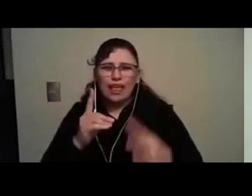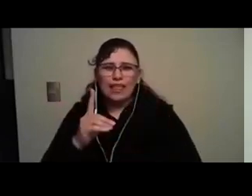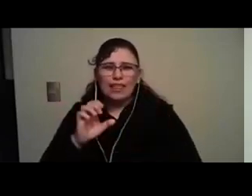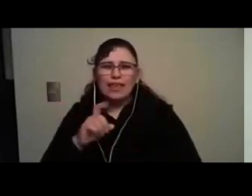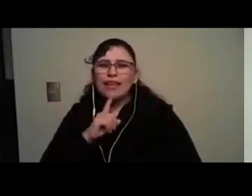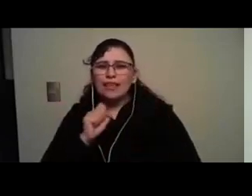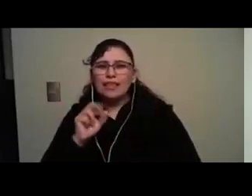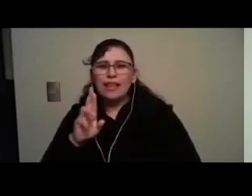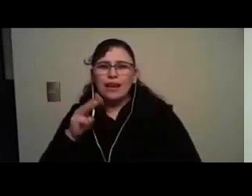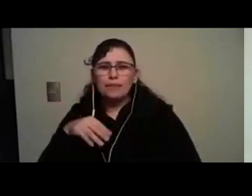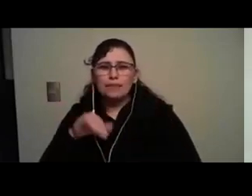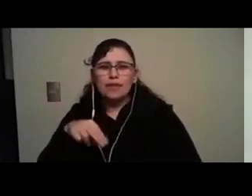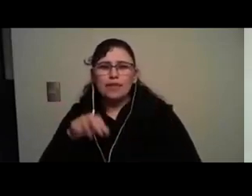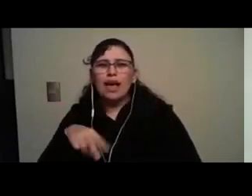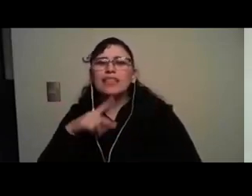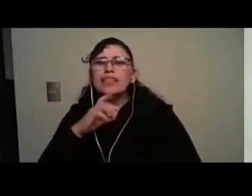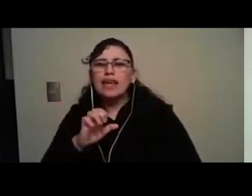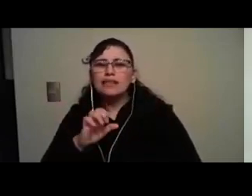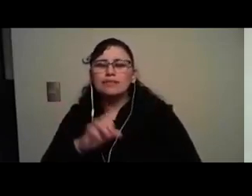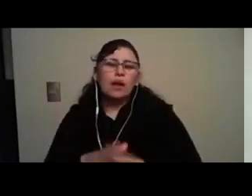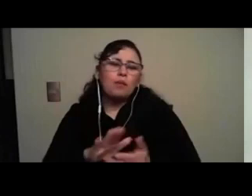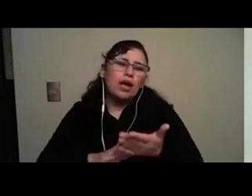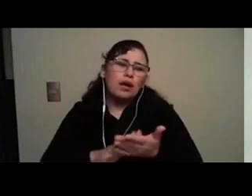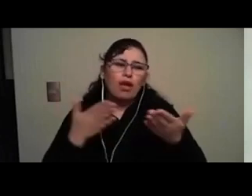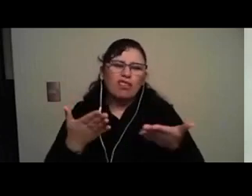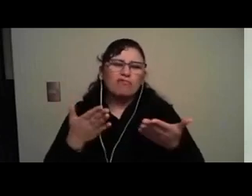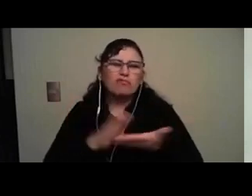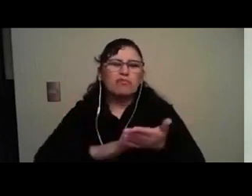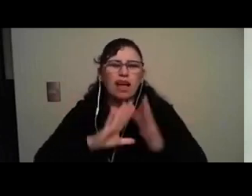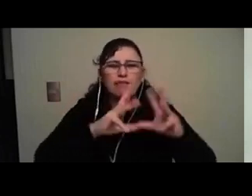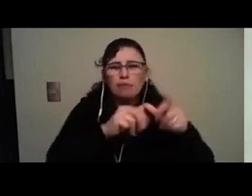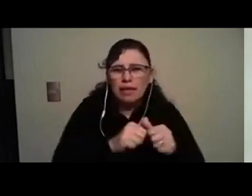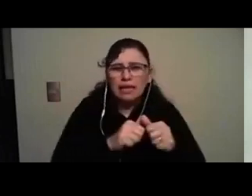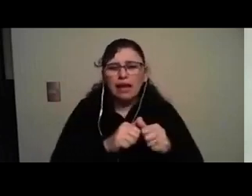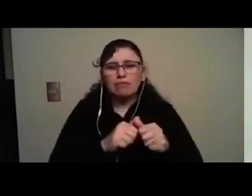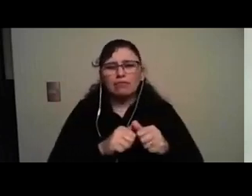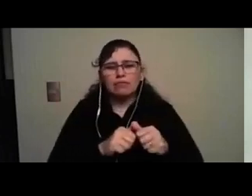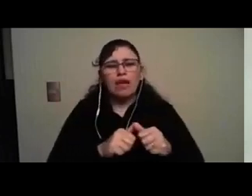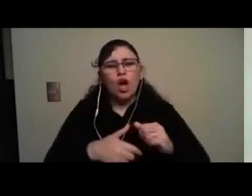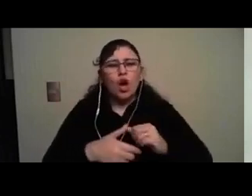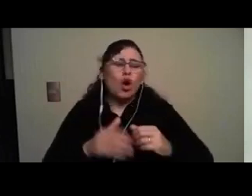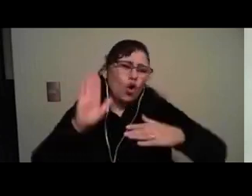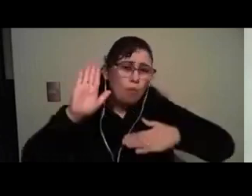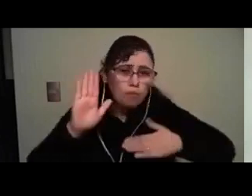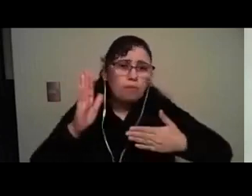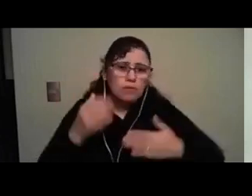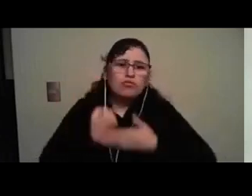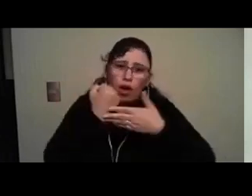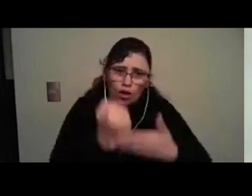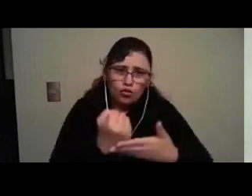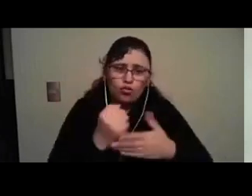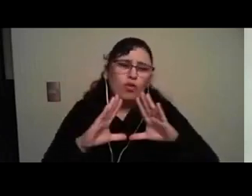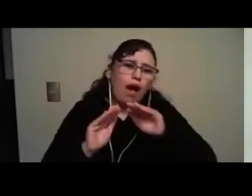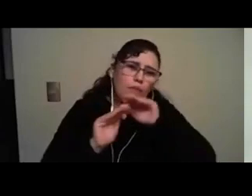primero lo que tiene que ver con lo no clínico, con el compromiso familiar, ¿cierto? Con el acceso oportuno y temprano a los servicios